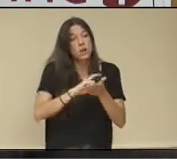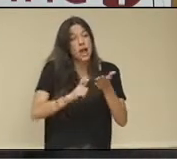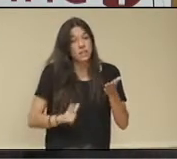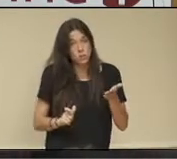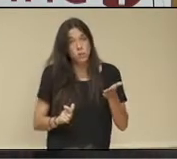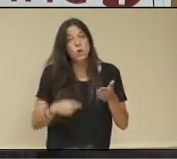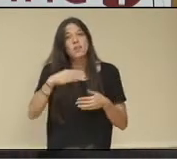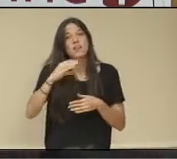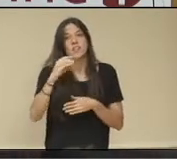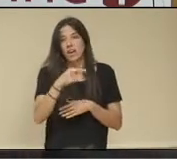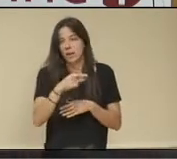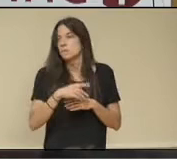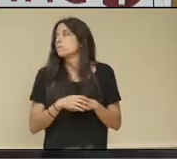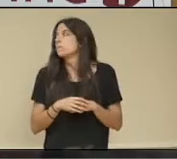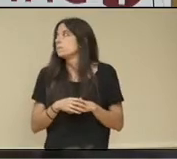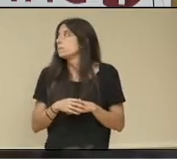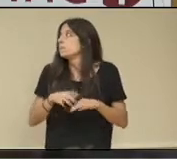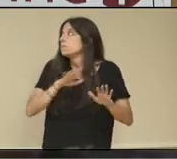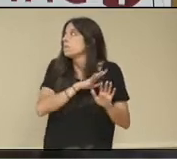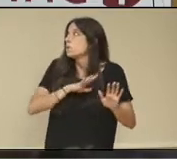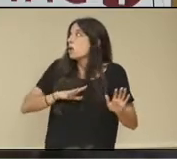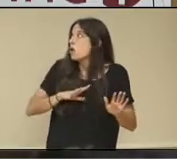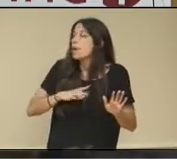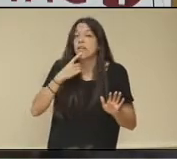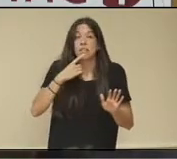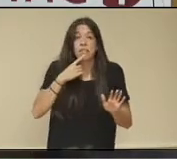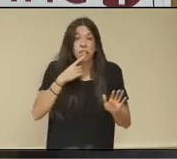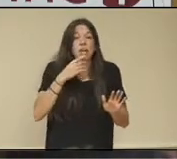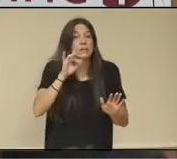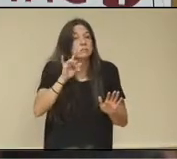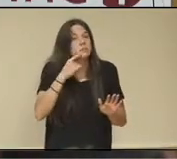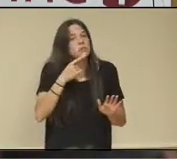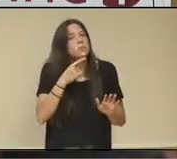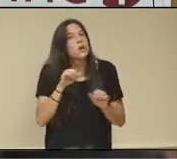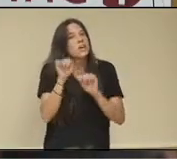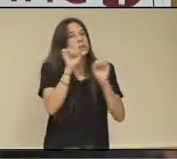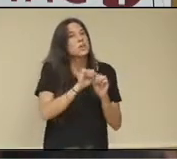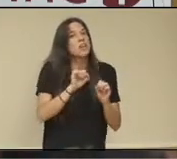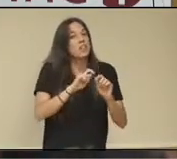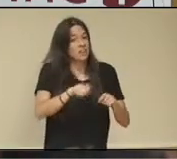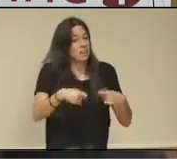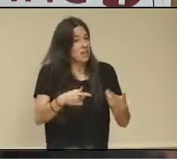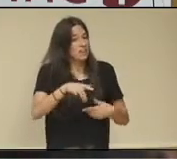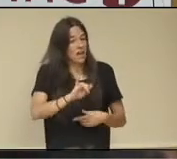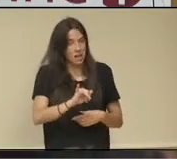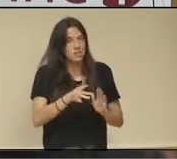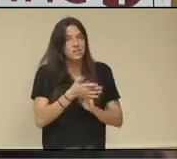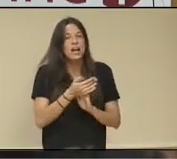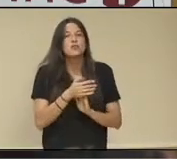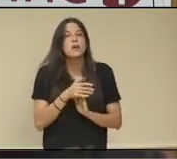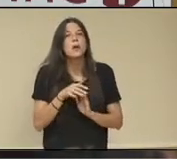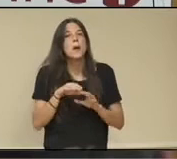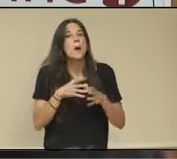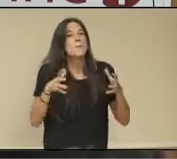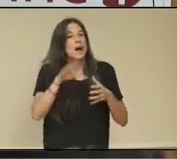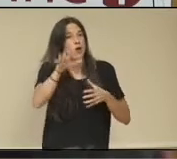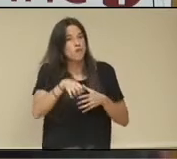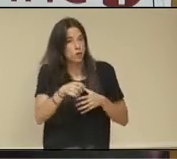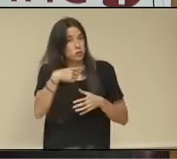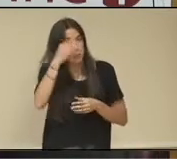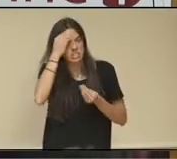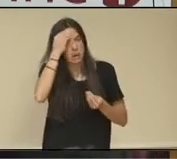en BCG. De momento, que lo que ve es que hay una inmunidad innata, que los macrófagos que creíamos que no